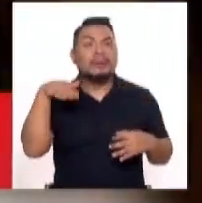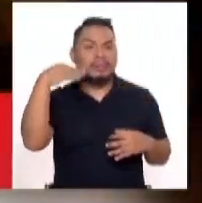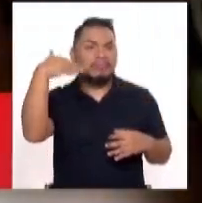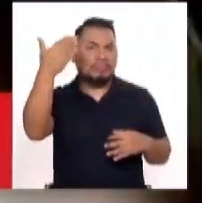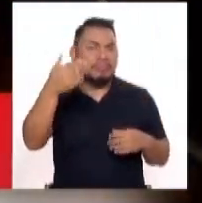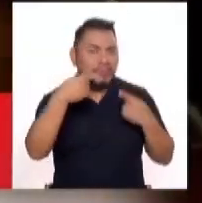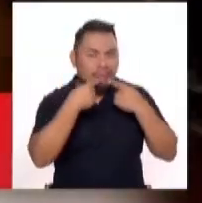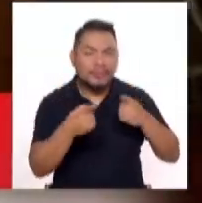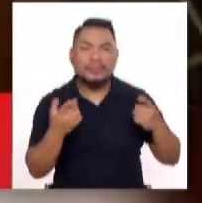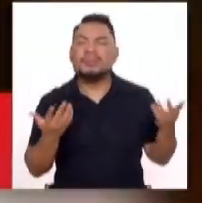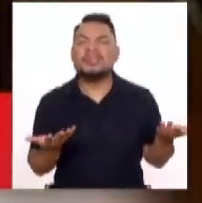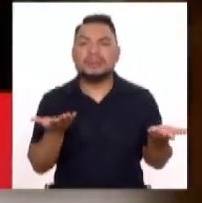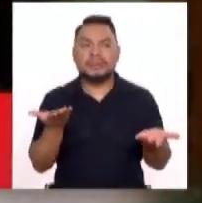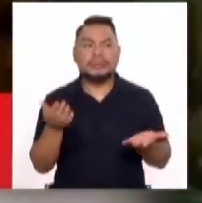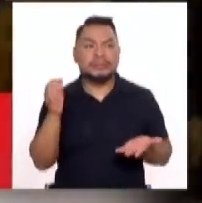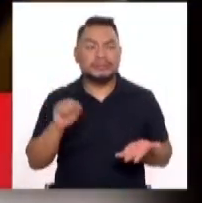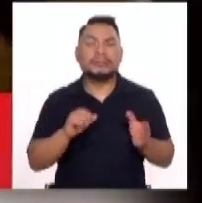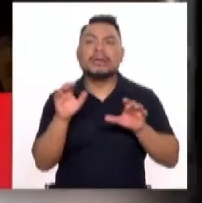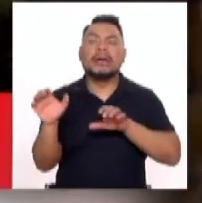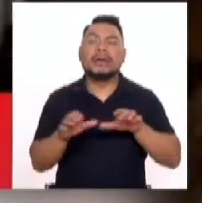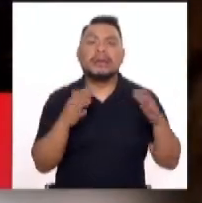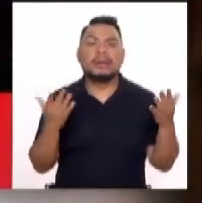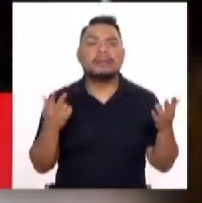conocer. Lo que se trata es de hacer un